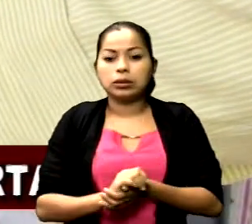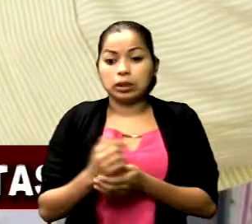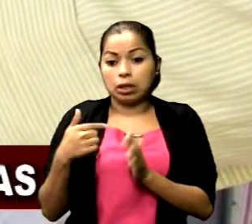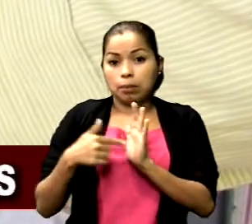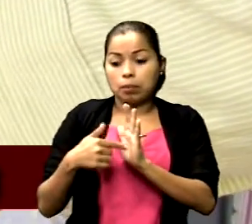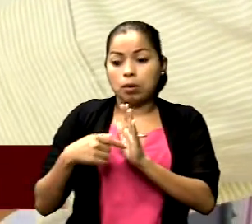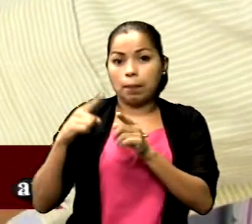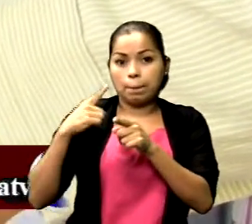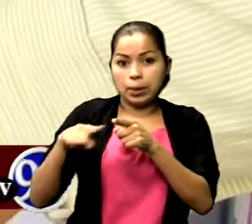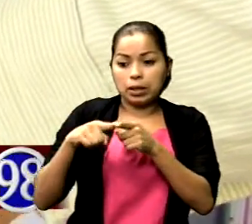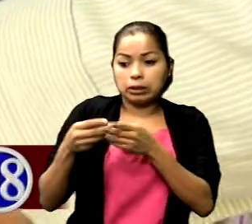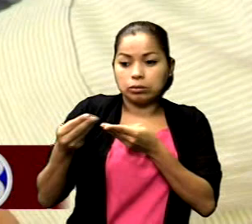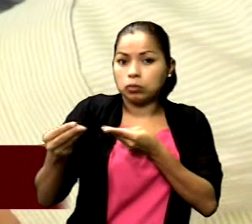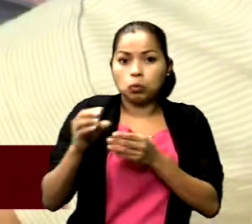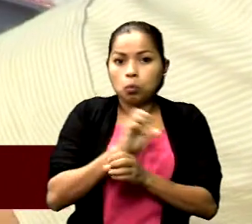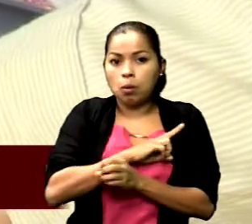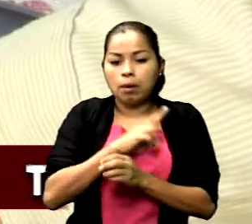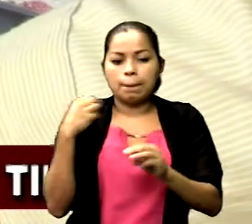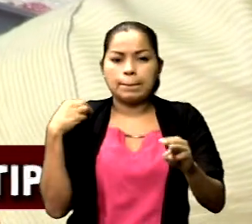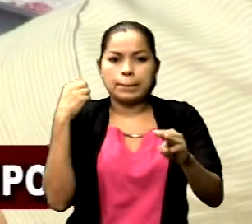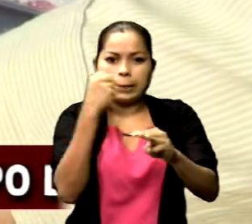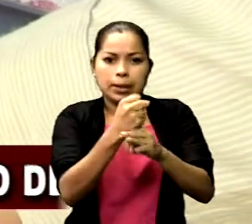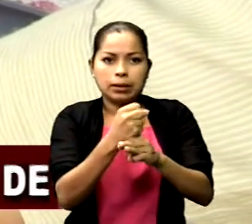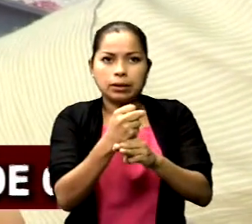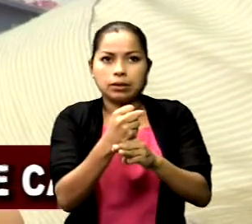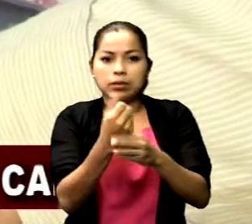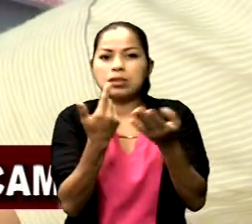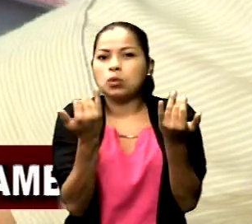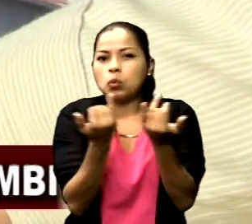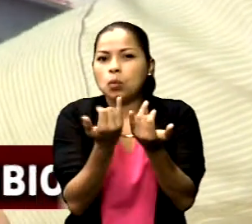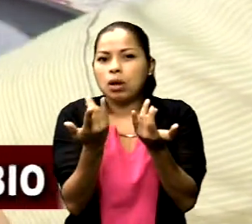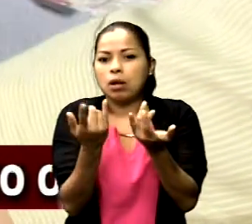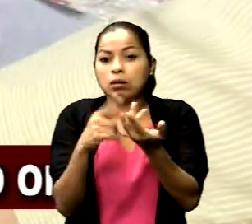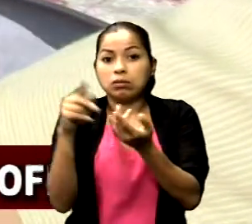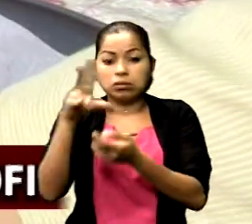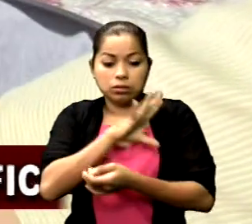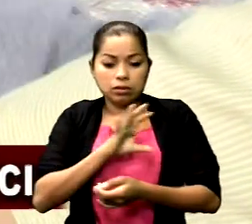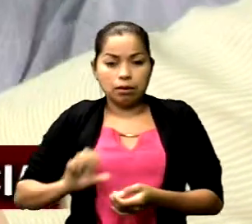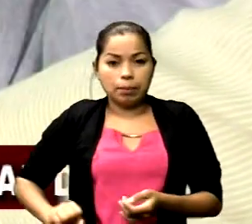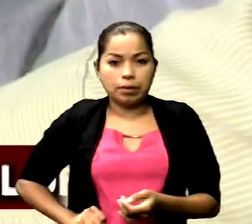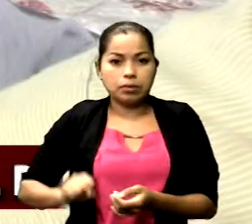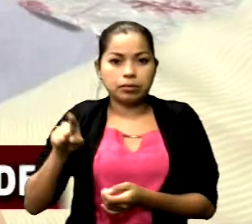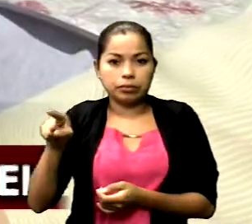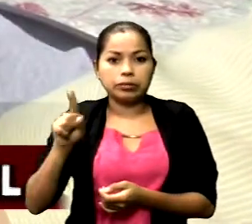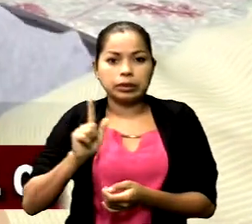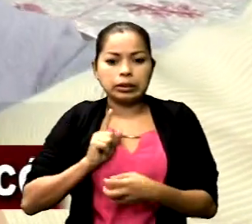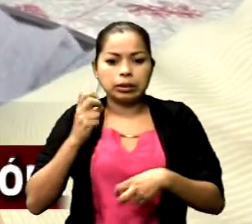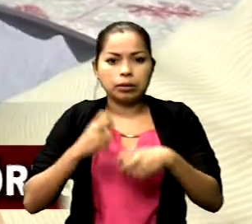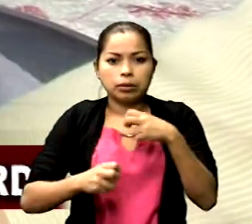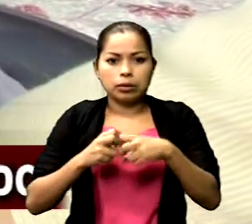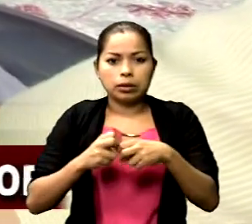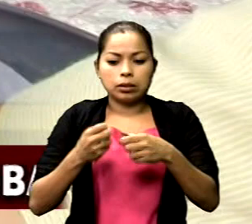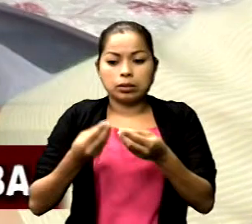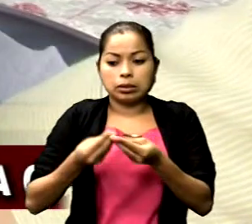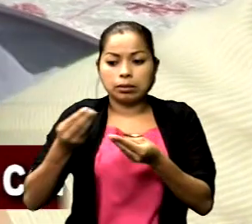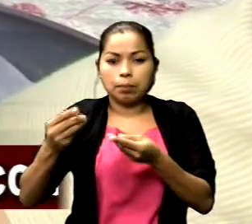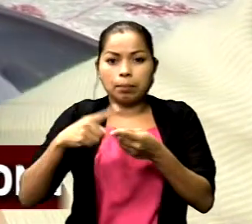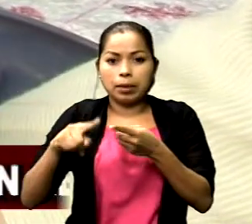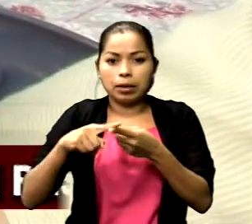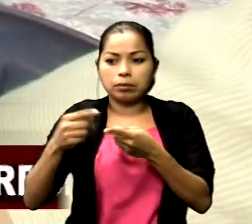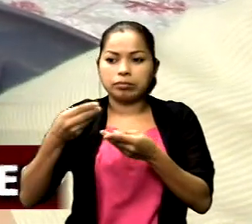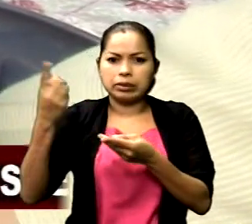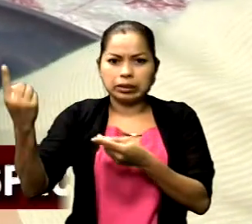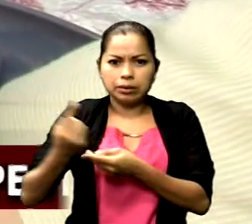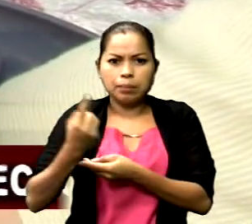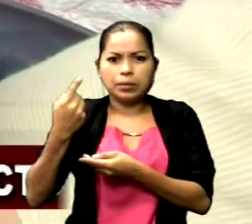pagar, no sé cómo le llaman, en El Salvador, tienen que pagarle una coima para que